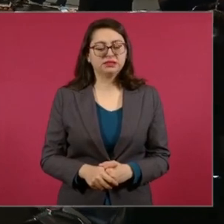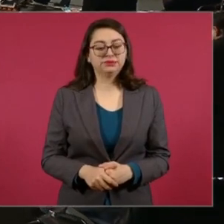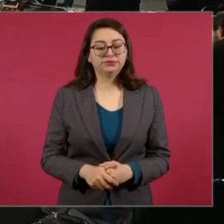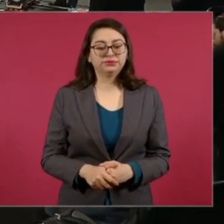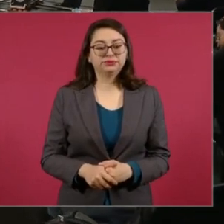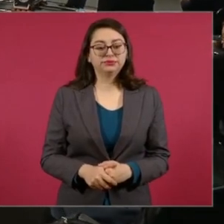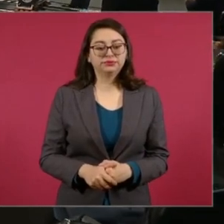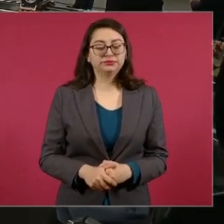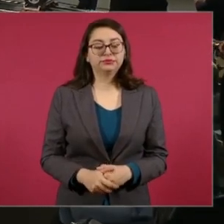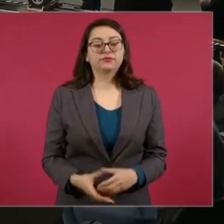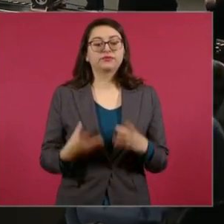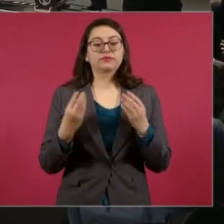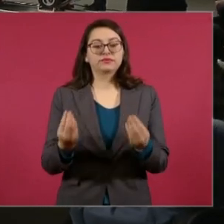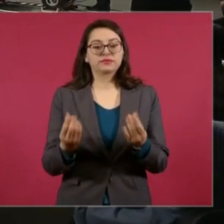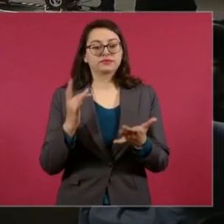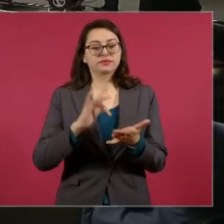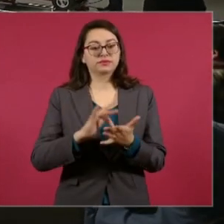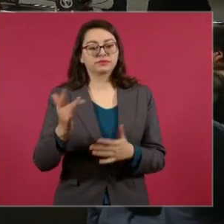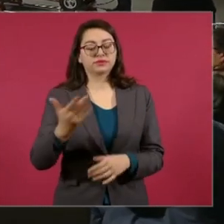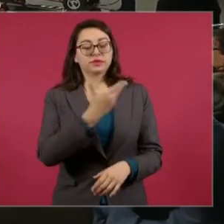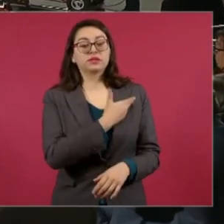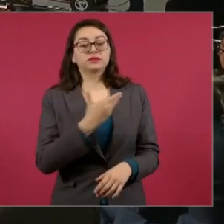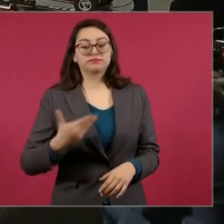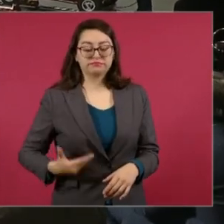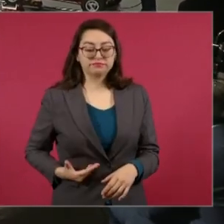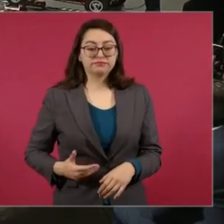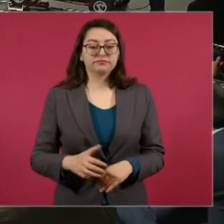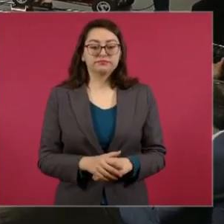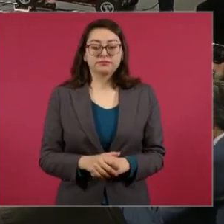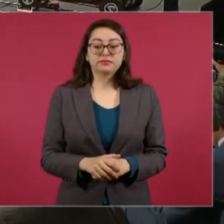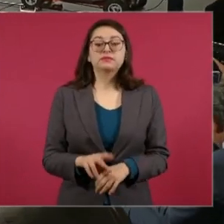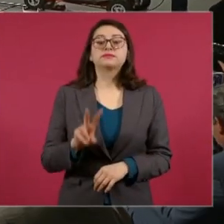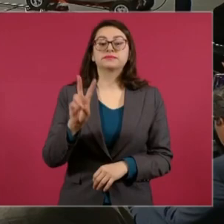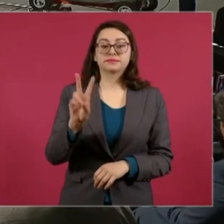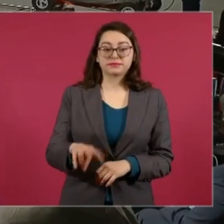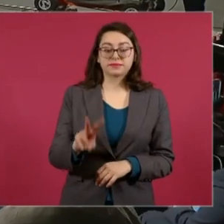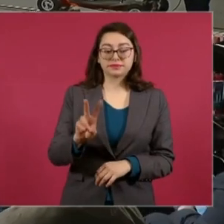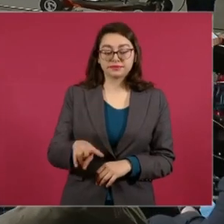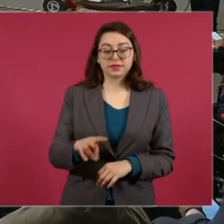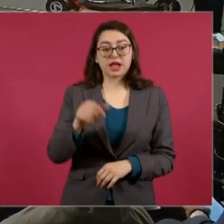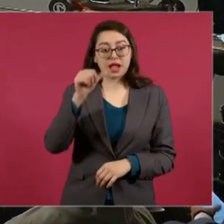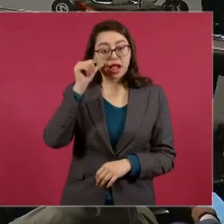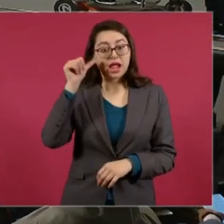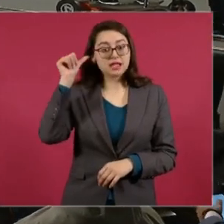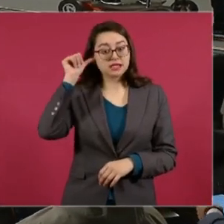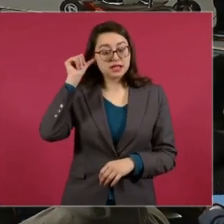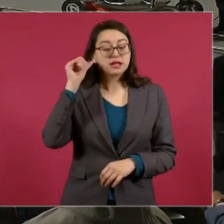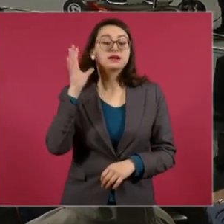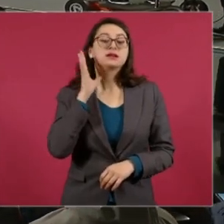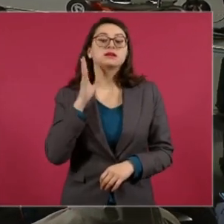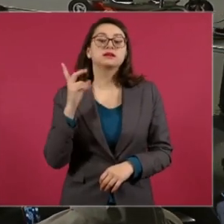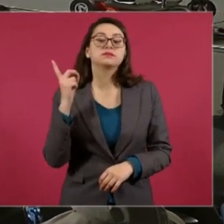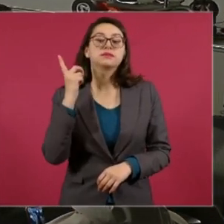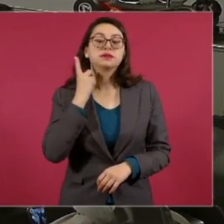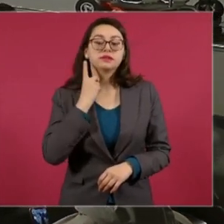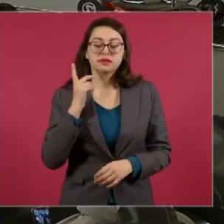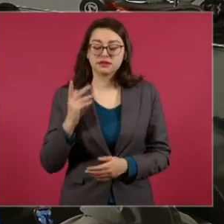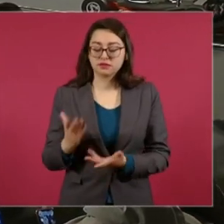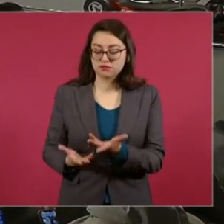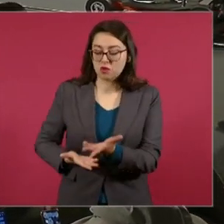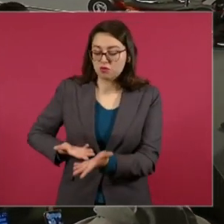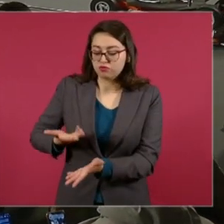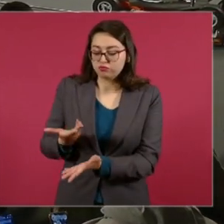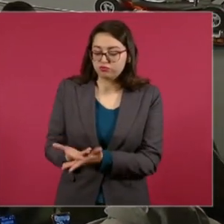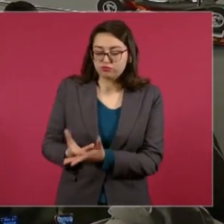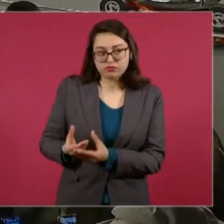micrófono. Muchísimas gracias, presidente. Pues en efecto, el día de ayer ya entregamos en la Cámara de Diputados un paquete